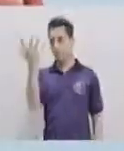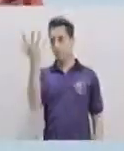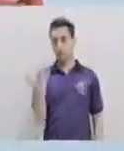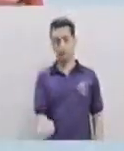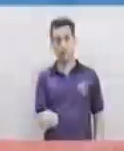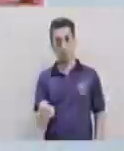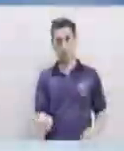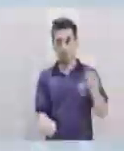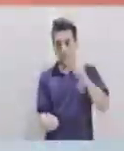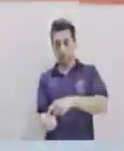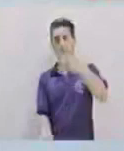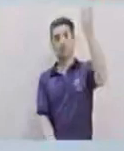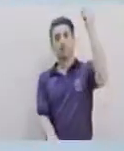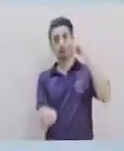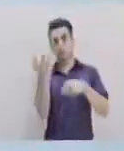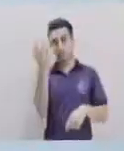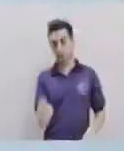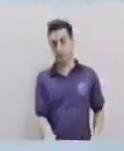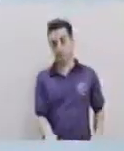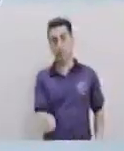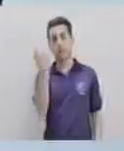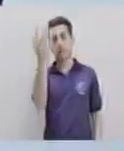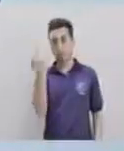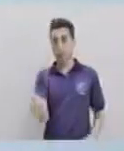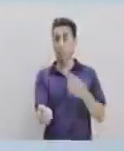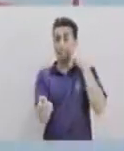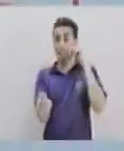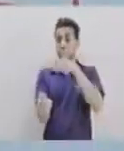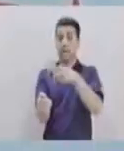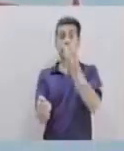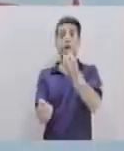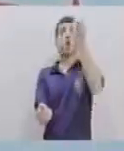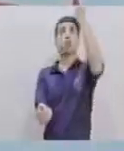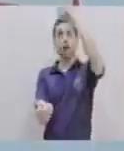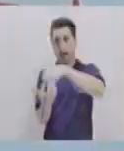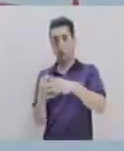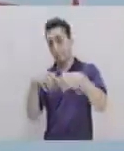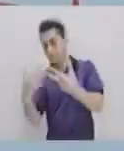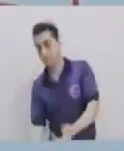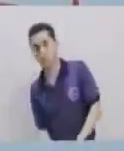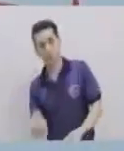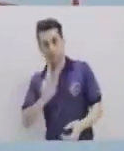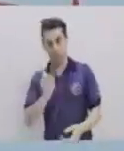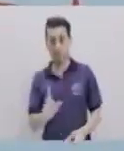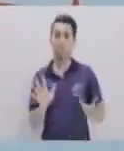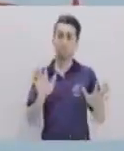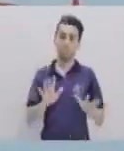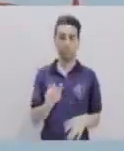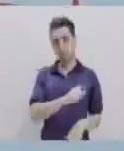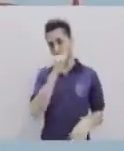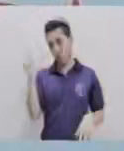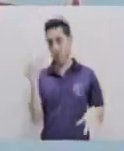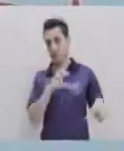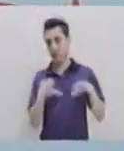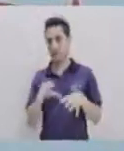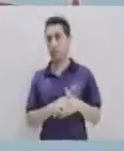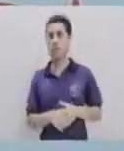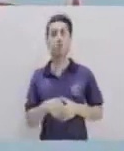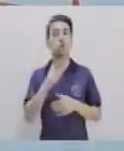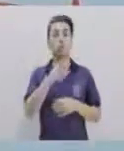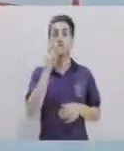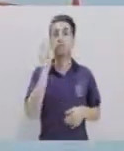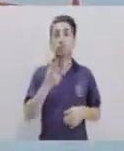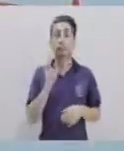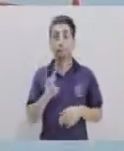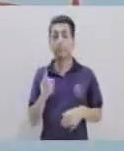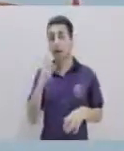para que no se te caiga. Actividad número 3. Siempre en óculo mano, pero ahora le vamos a dar un bote a la pelota.